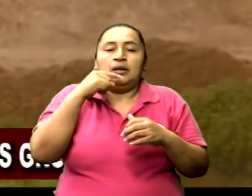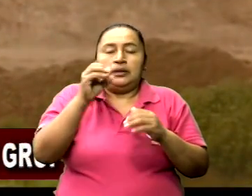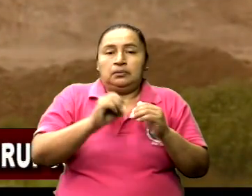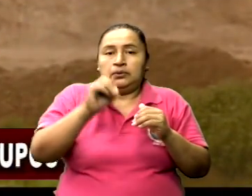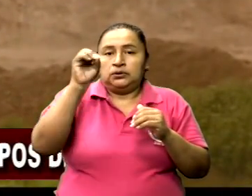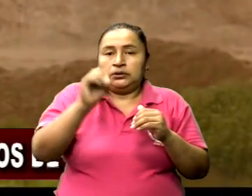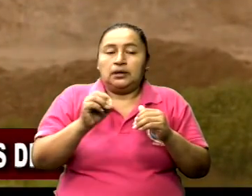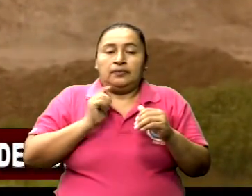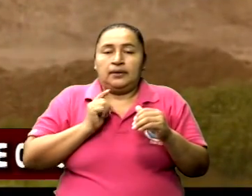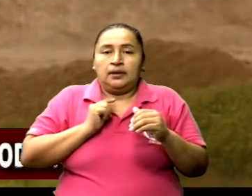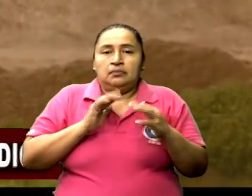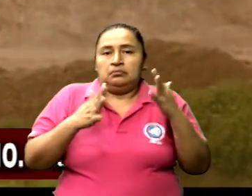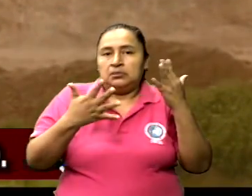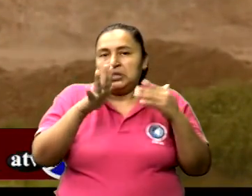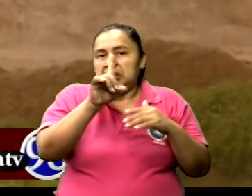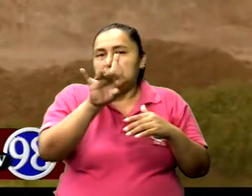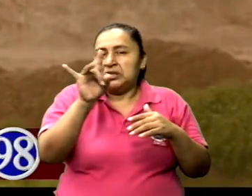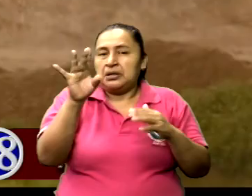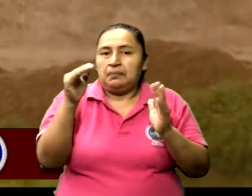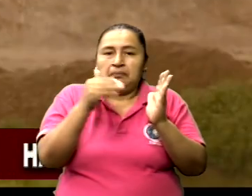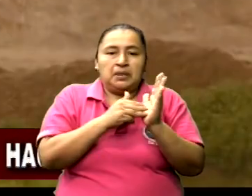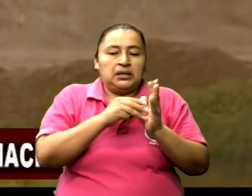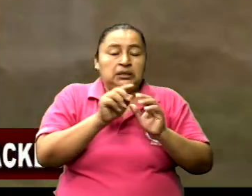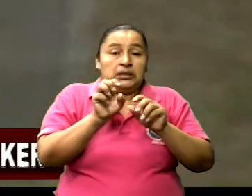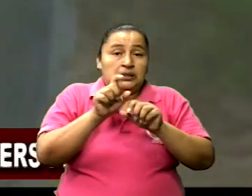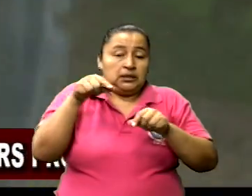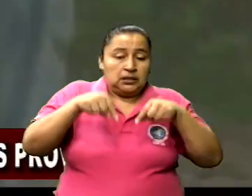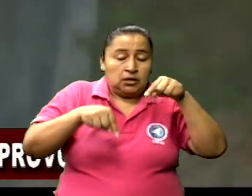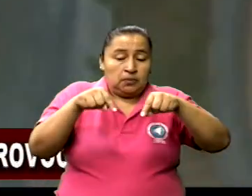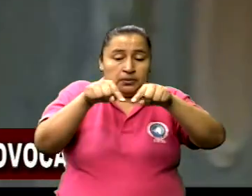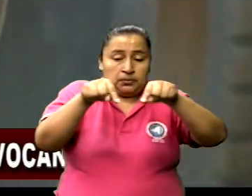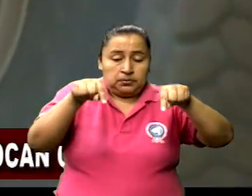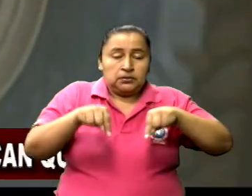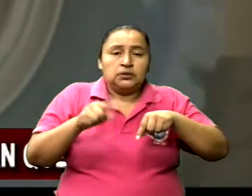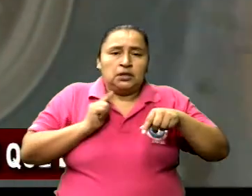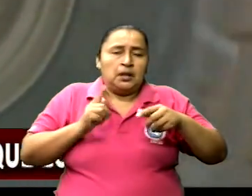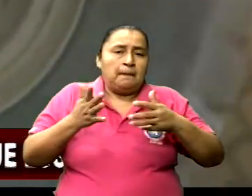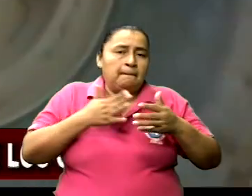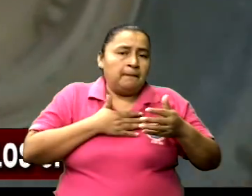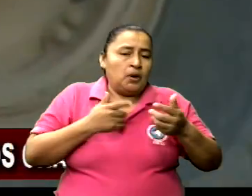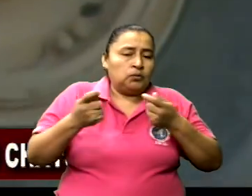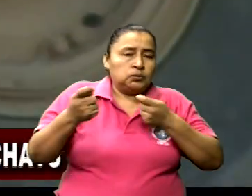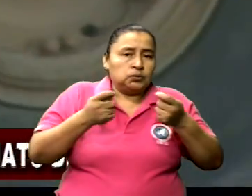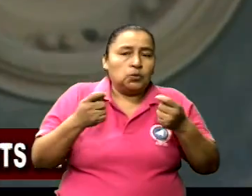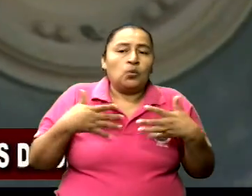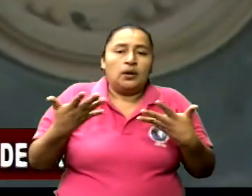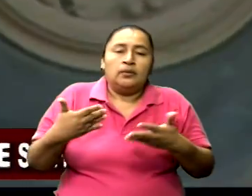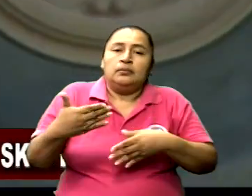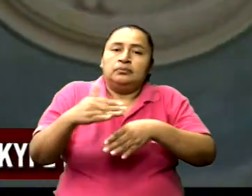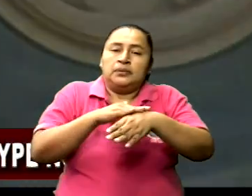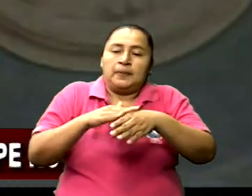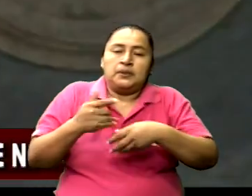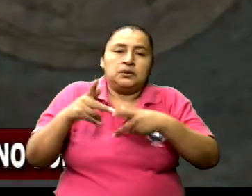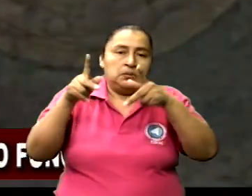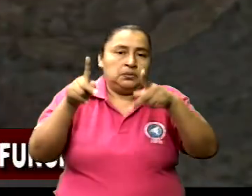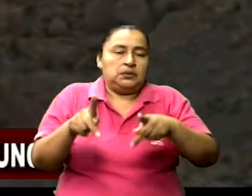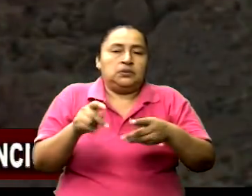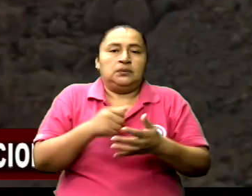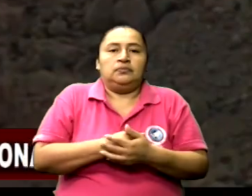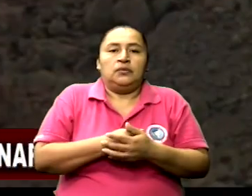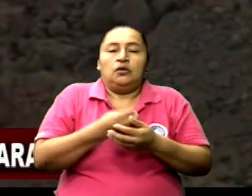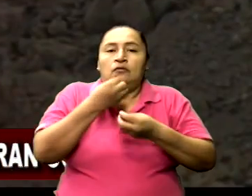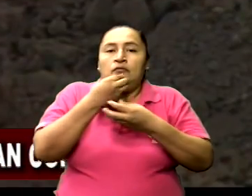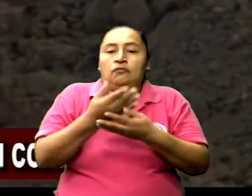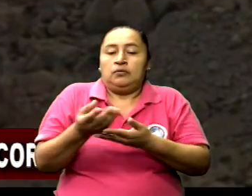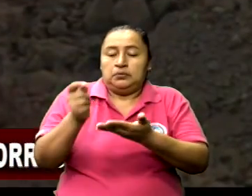porciento, que corresponde a más de 15.000 kilómetros cuadrados, tendrá un mejor manejo al momento de una concesión minera. Con